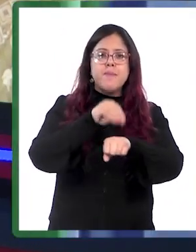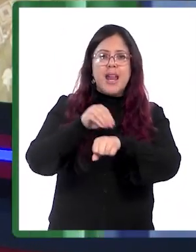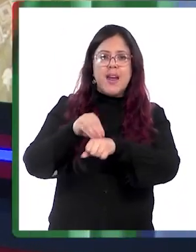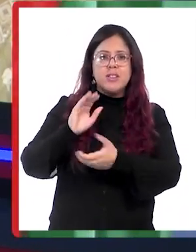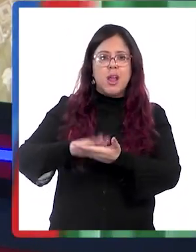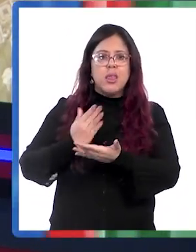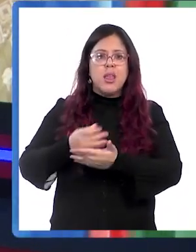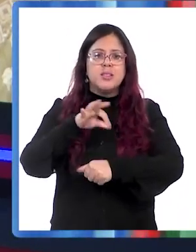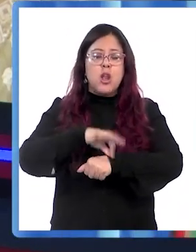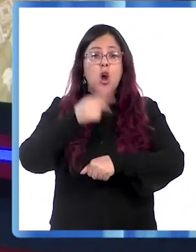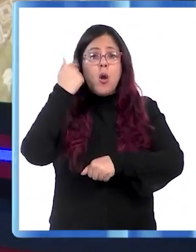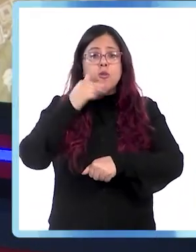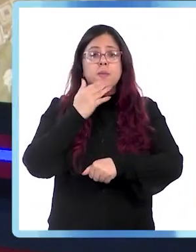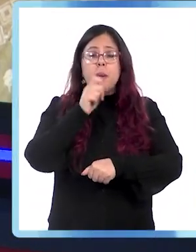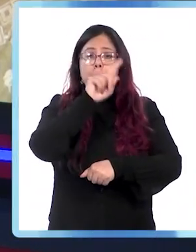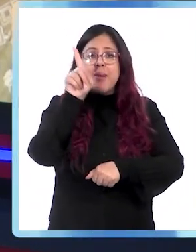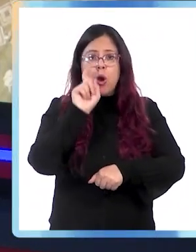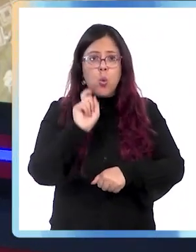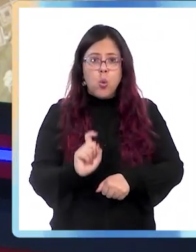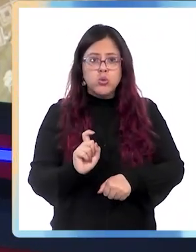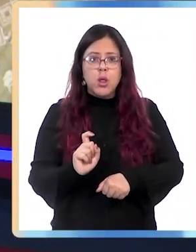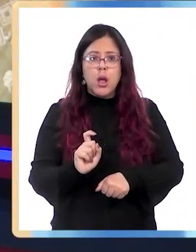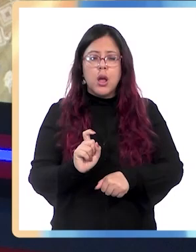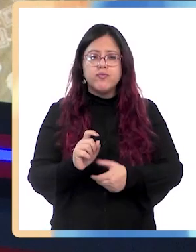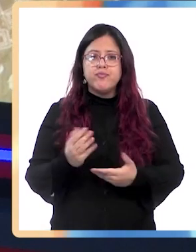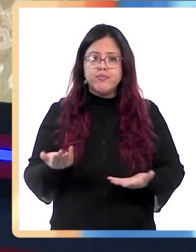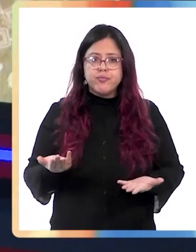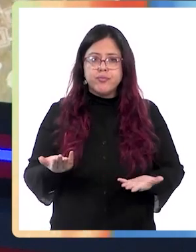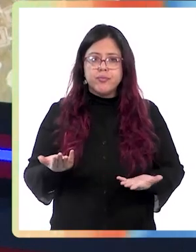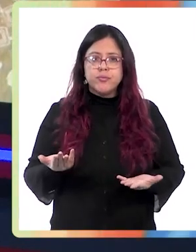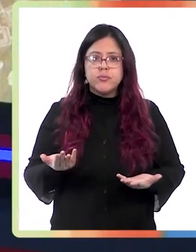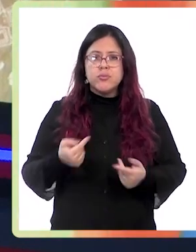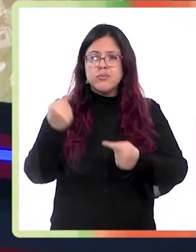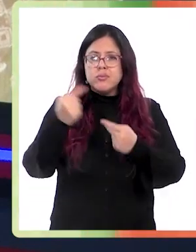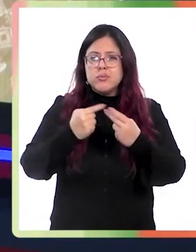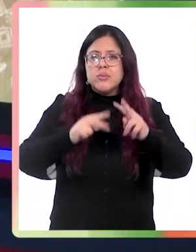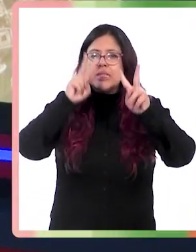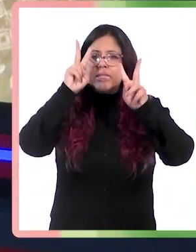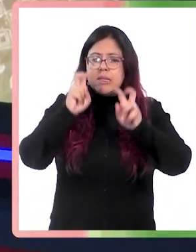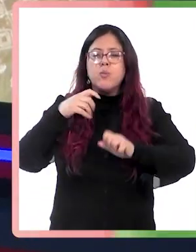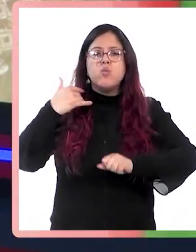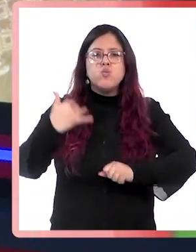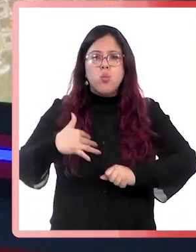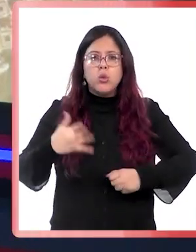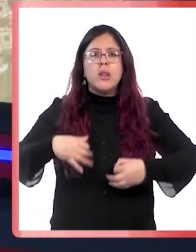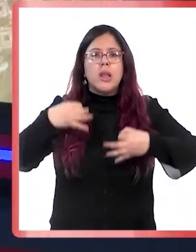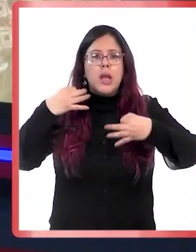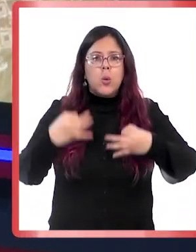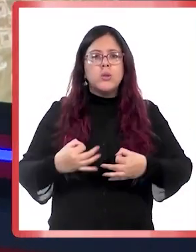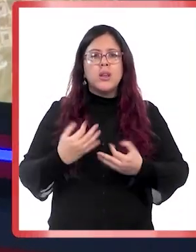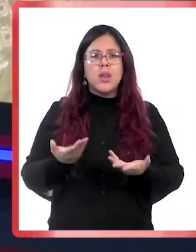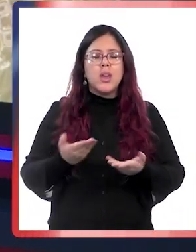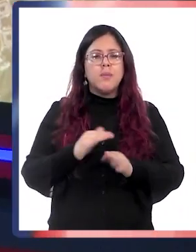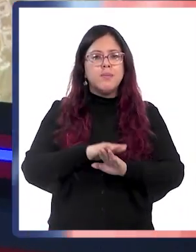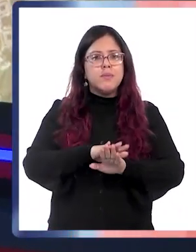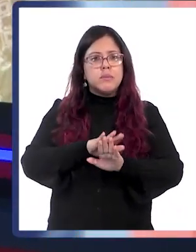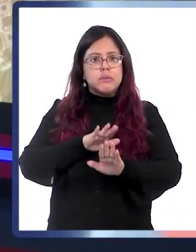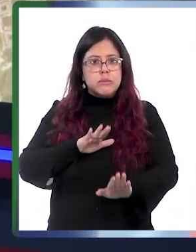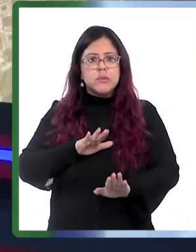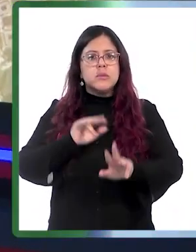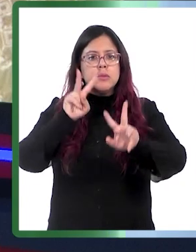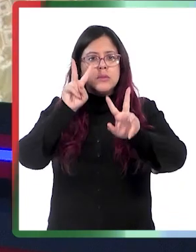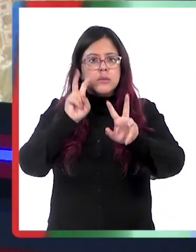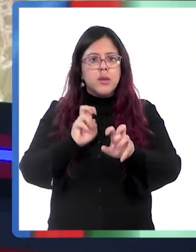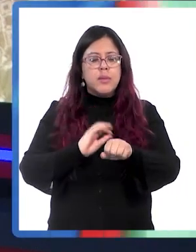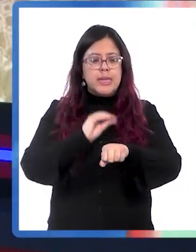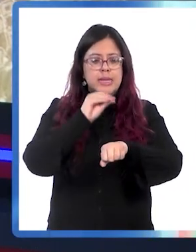sanitaria, pero también preguntarle cuáles son los factores a considerar para detener la alerta sanitaria y